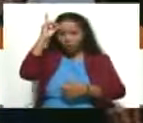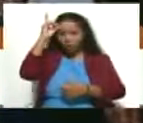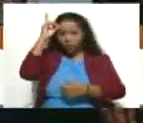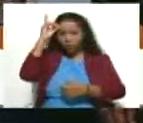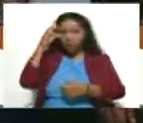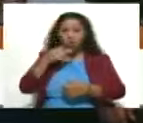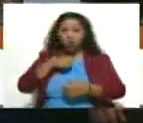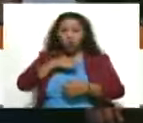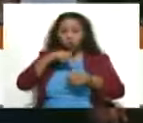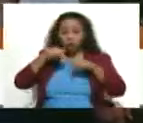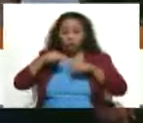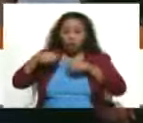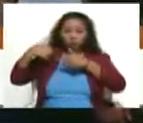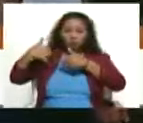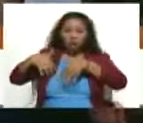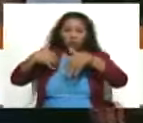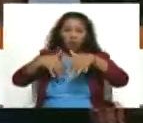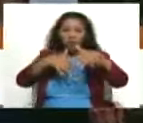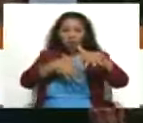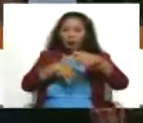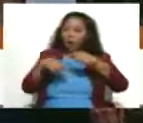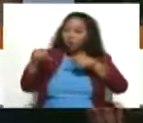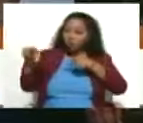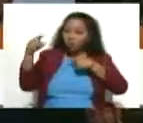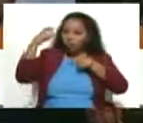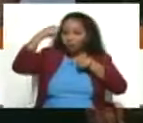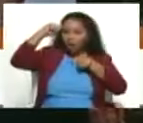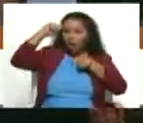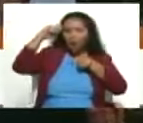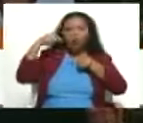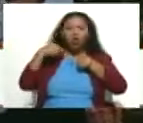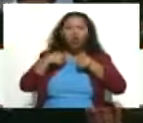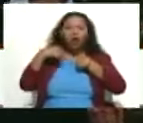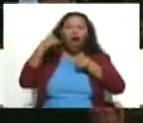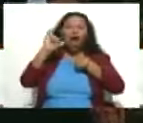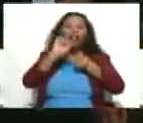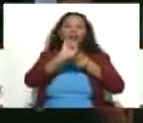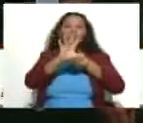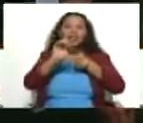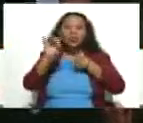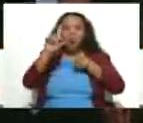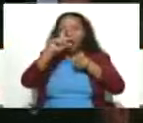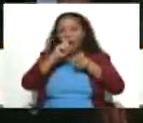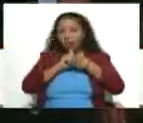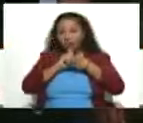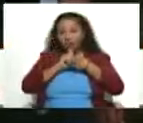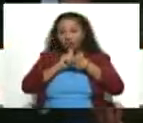caminata me recordaste que tengo 55 años.